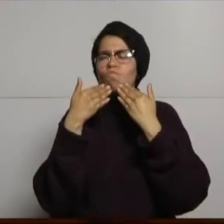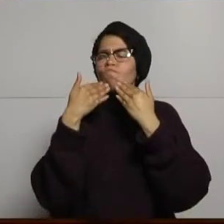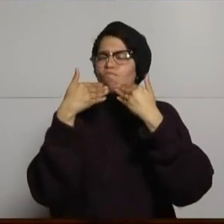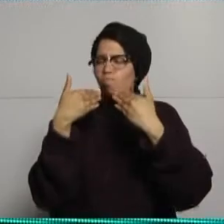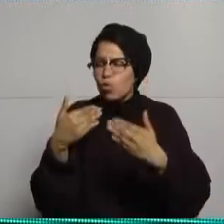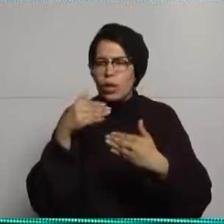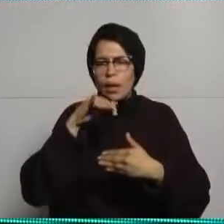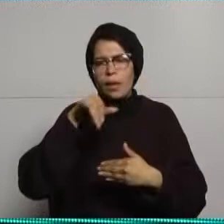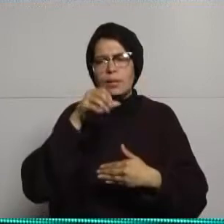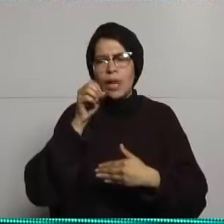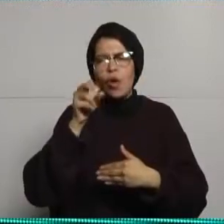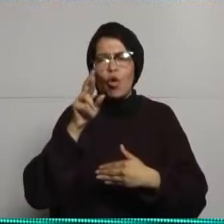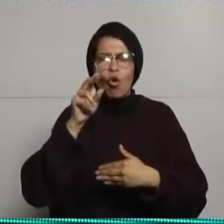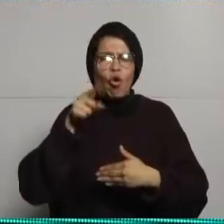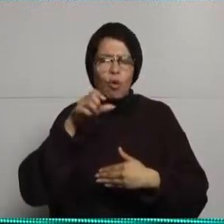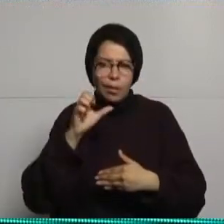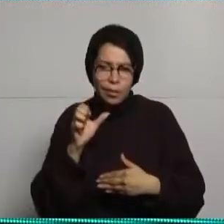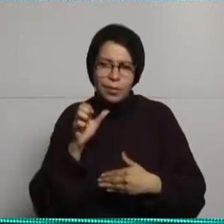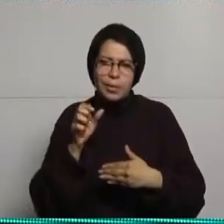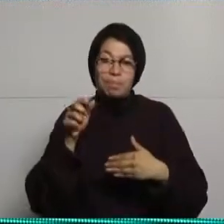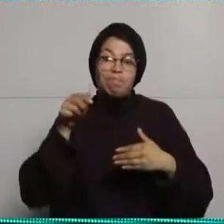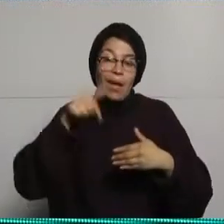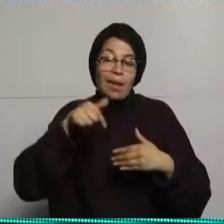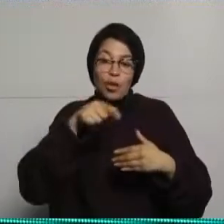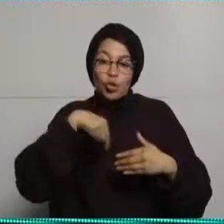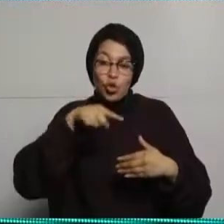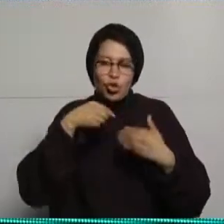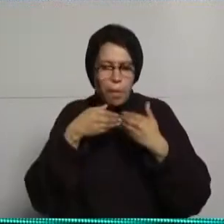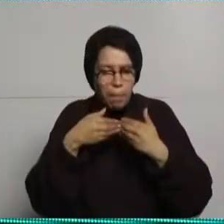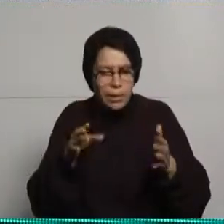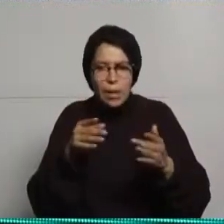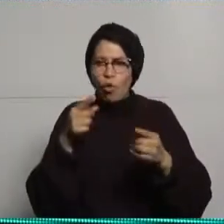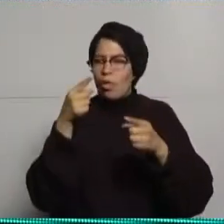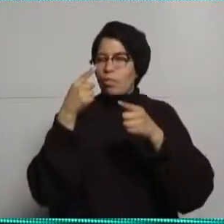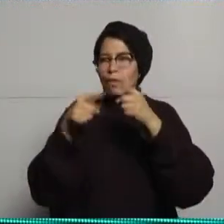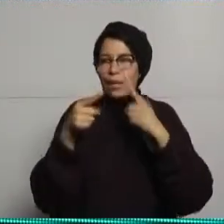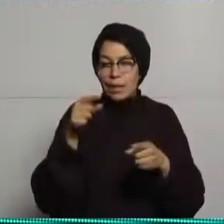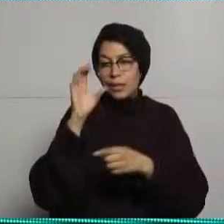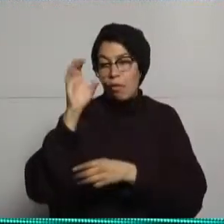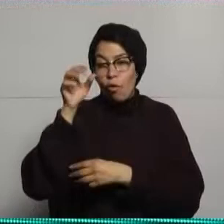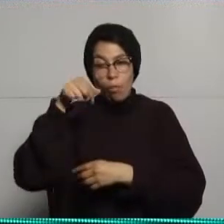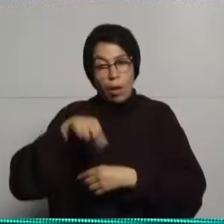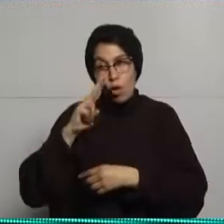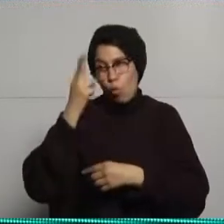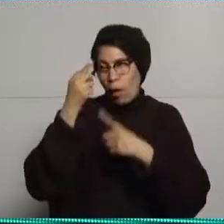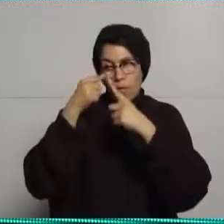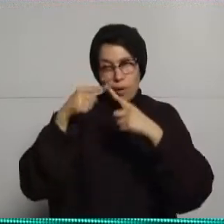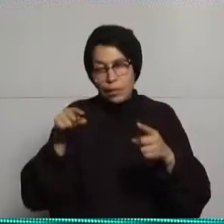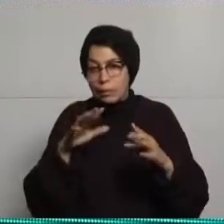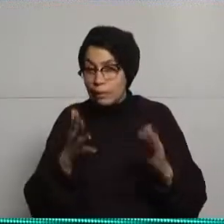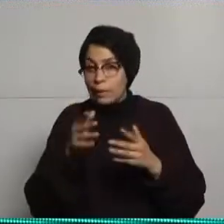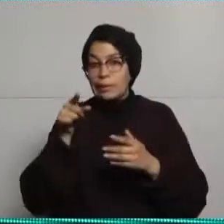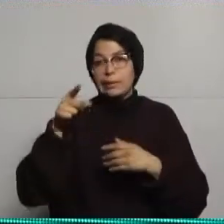estábamos hablando cuando empezamos de qué diferencia había entre un país y otro, y bueno, y sin duda que la experiencia de Medellín en este